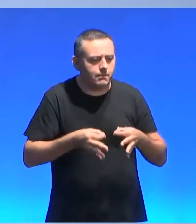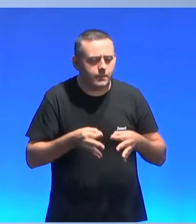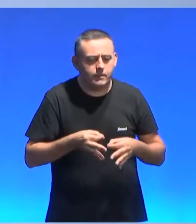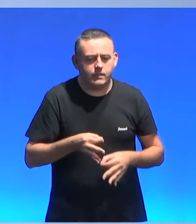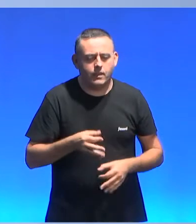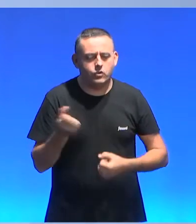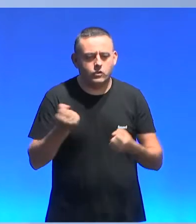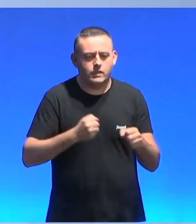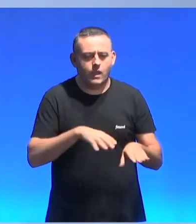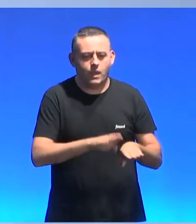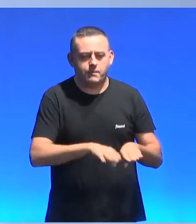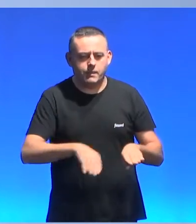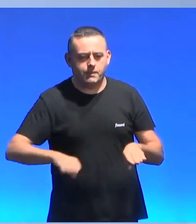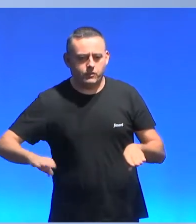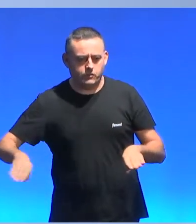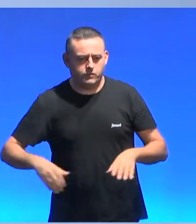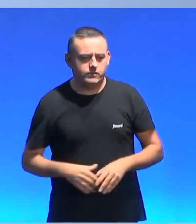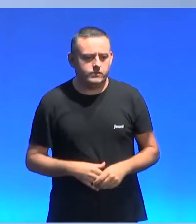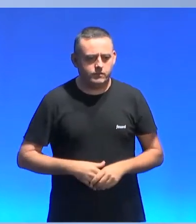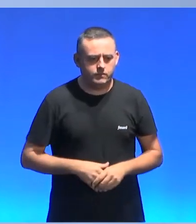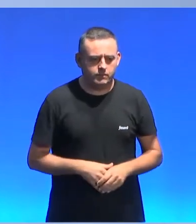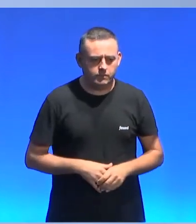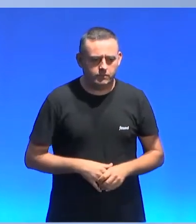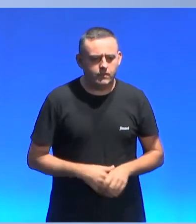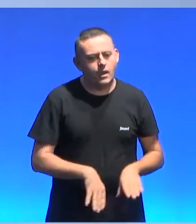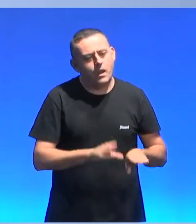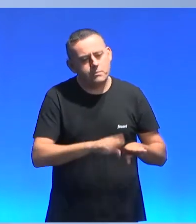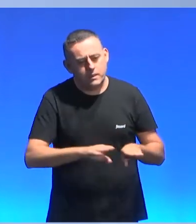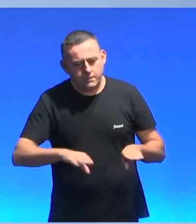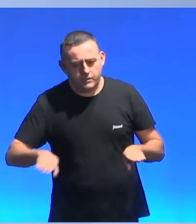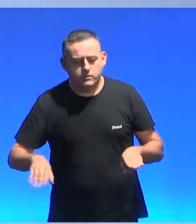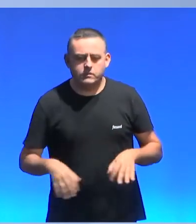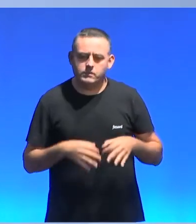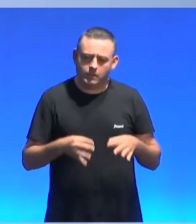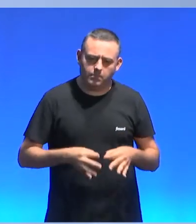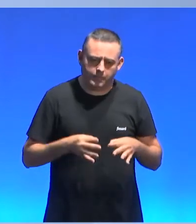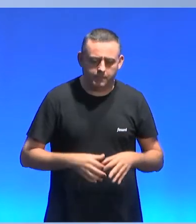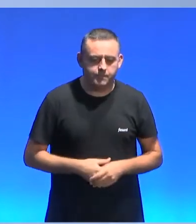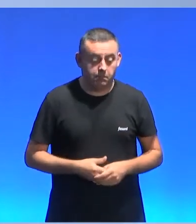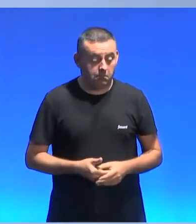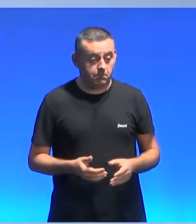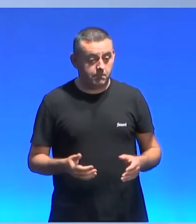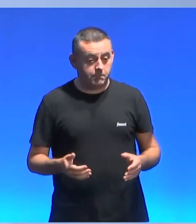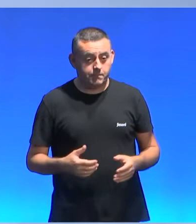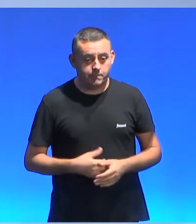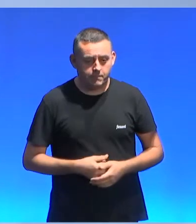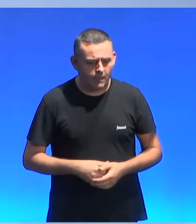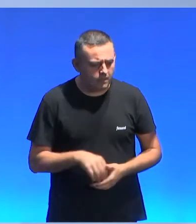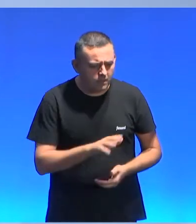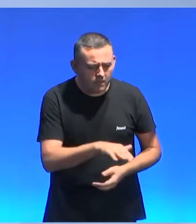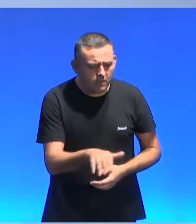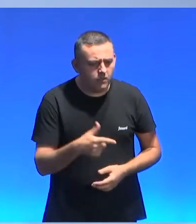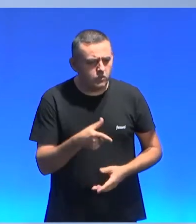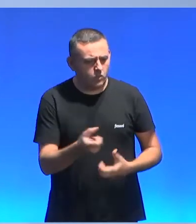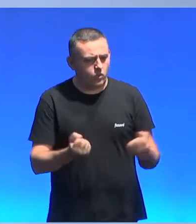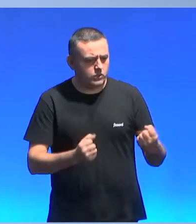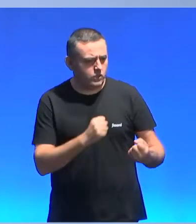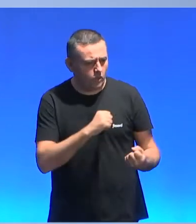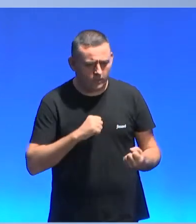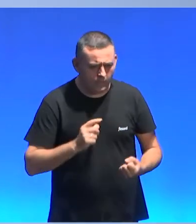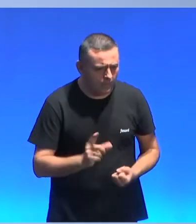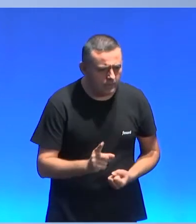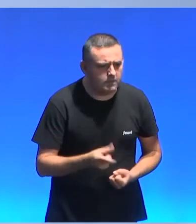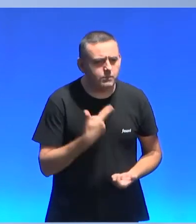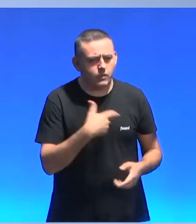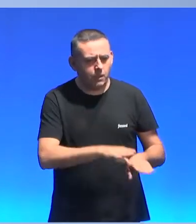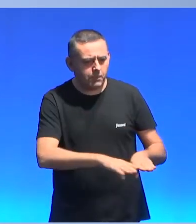que Asti tiene pocos aparcamientos. Y le digo, pero vosotros, ¿por qué me interesa? ¿No conducéis? No, porque